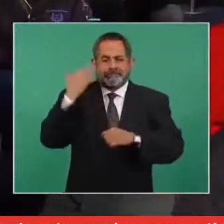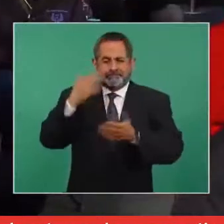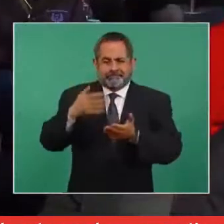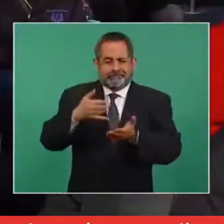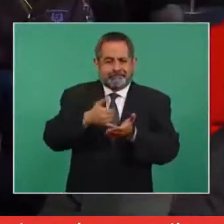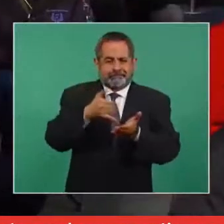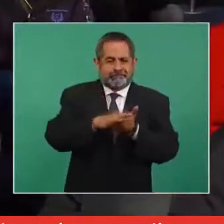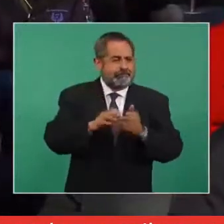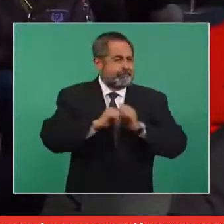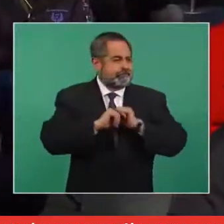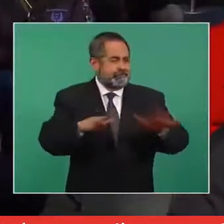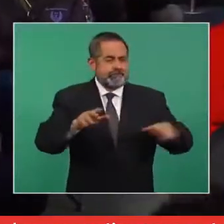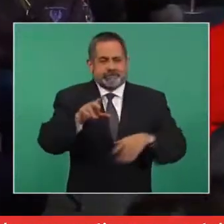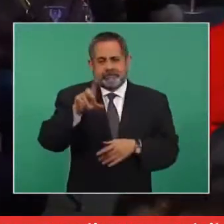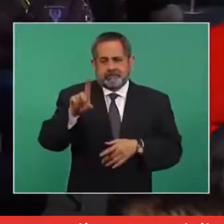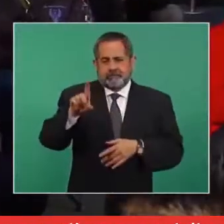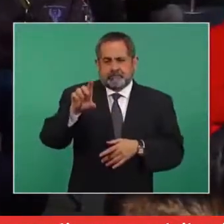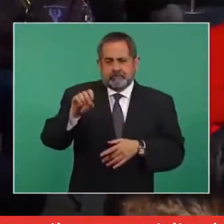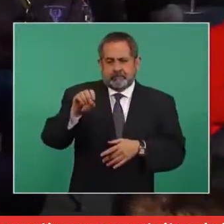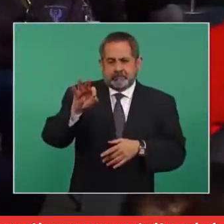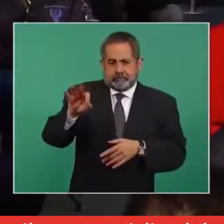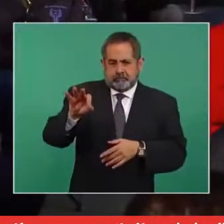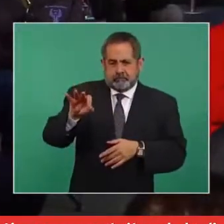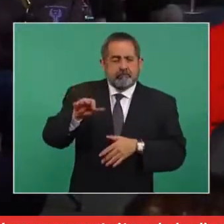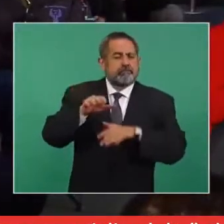el día de ayer en el Diario Oficial sobre las obras,